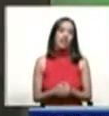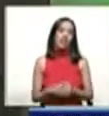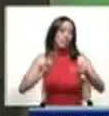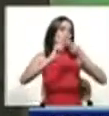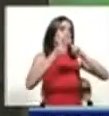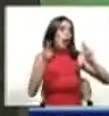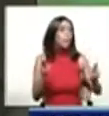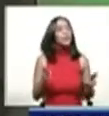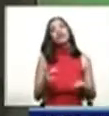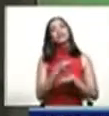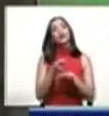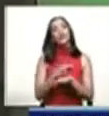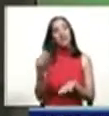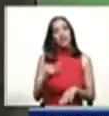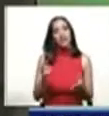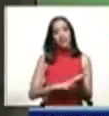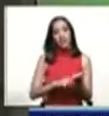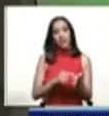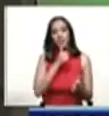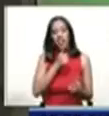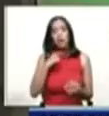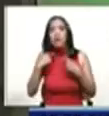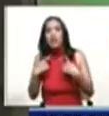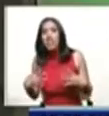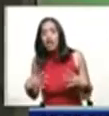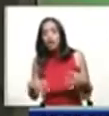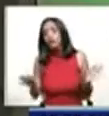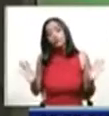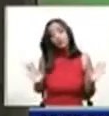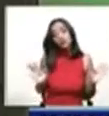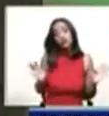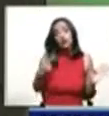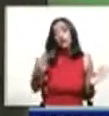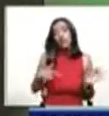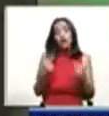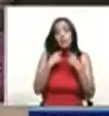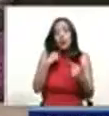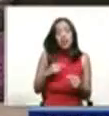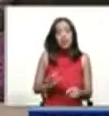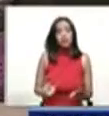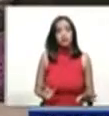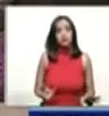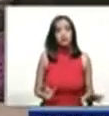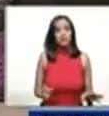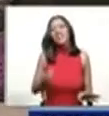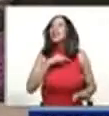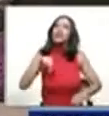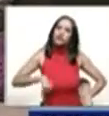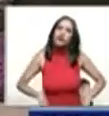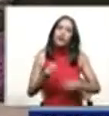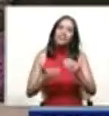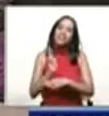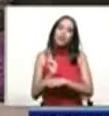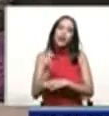opción de los verdaderos estudiantes. ¿Quiénes salieron derrotados? Los que tenían 10 años sin hacer elecciones. Es impresionante. Pablo Aure. Y vamos a hacer nosotros aquí rapidito. Claro.